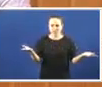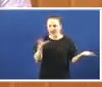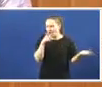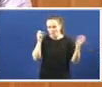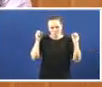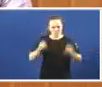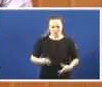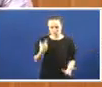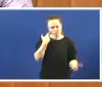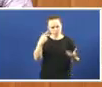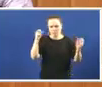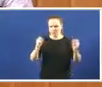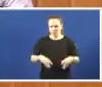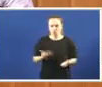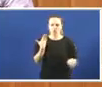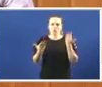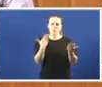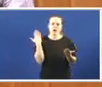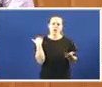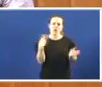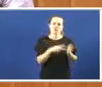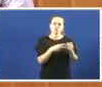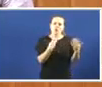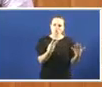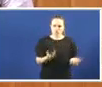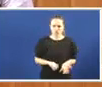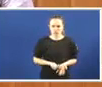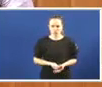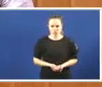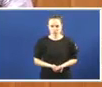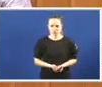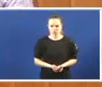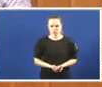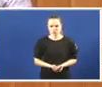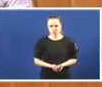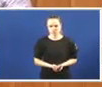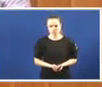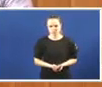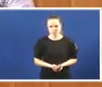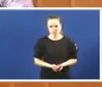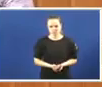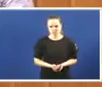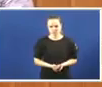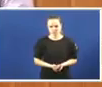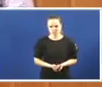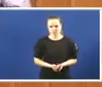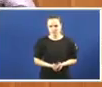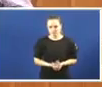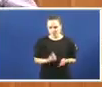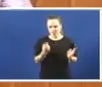significativamente peores as que tiñamos no ano 2008? Deixe